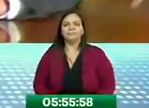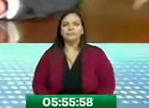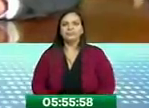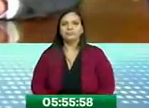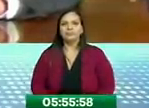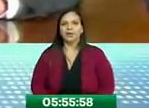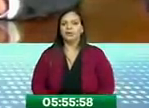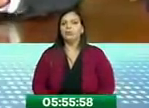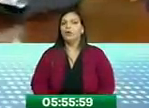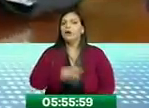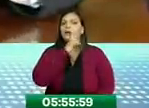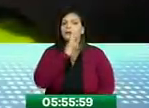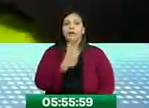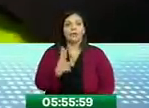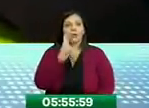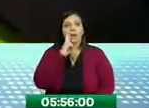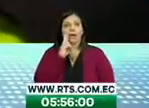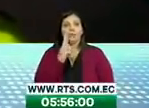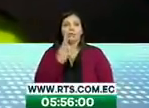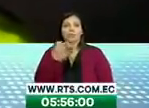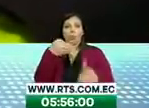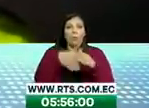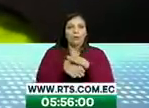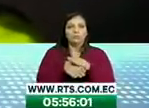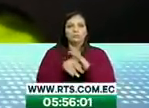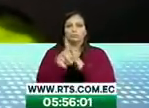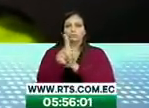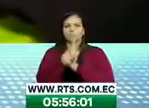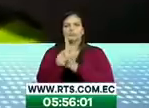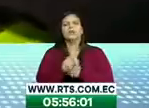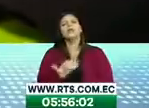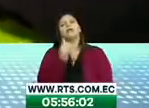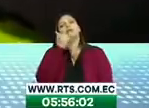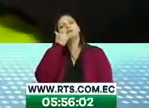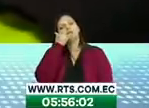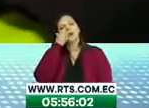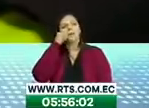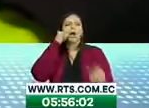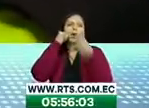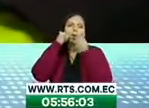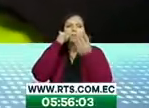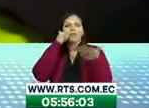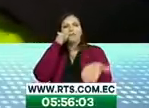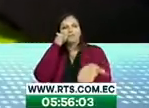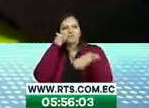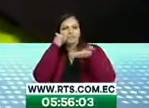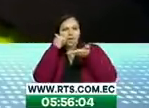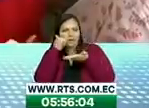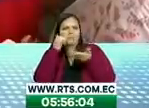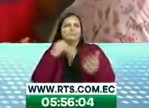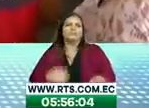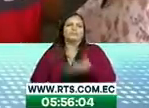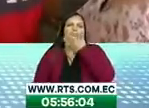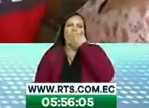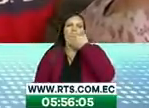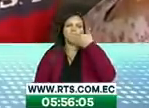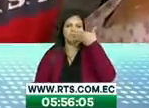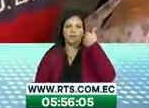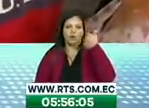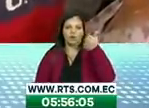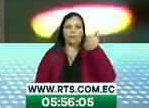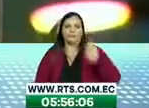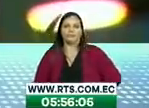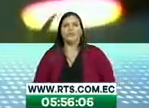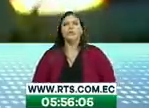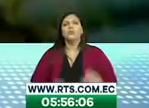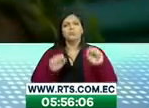hechos o preparados, usted puede llamar. Eso no va a cesar tampoco, ¿no? Las plataformas cibernéticas para aplicaciones y demás, eso